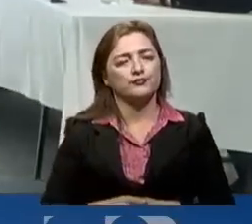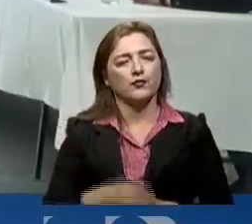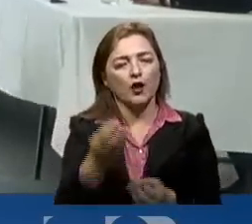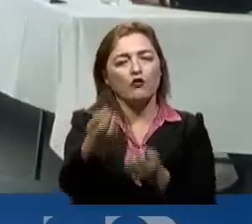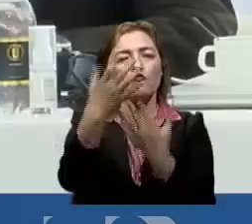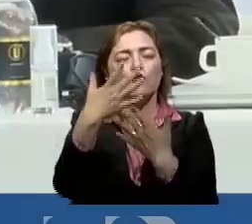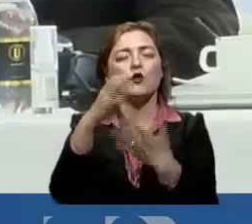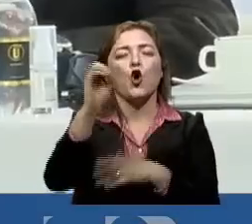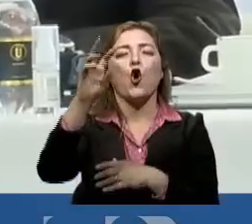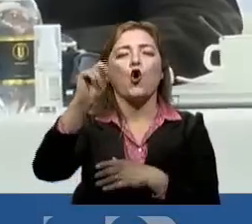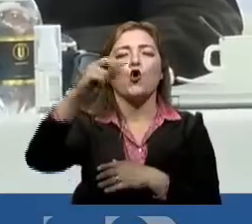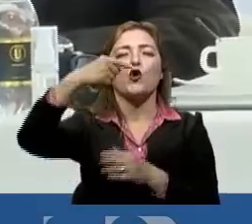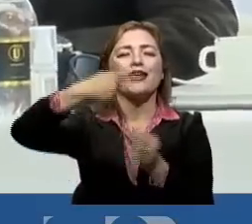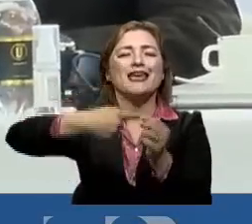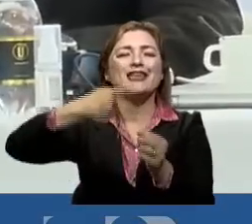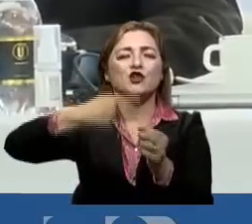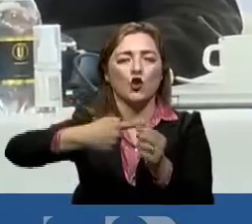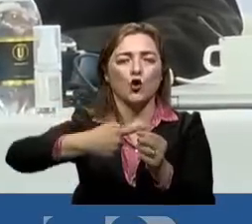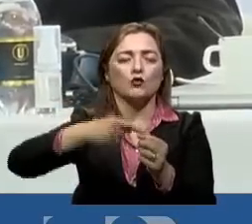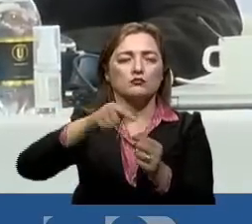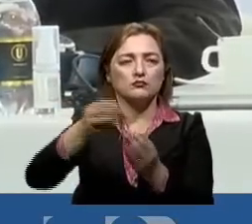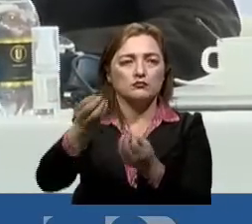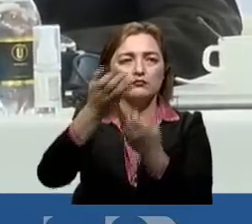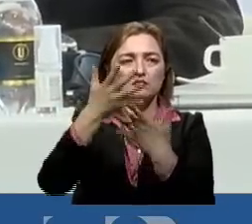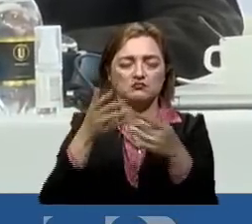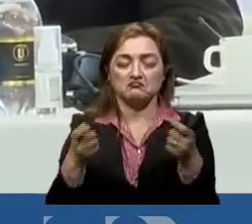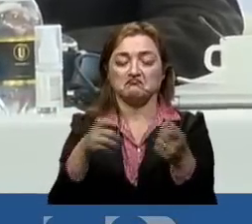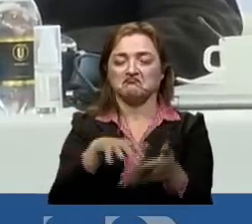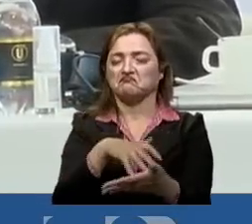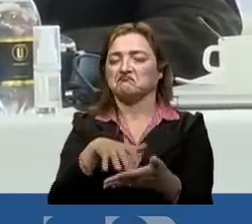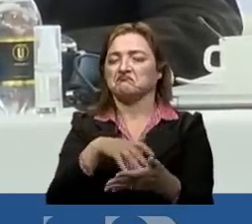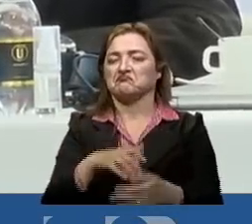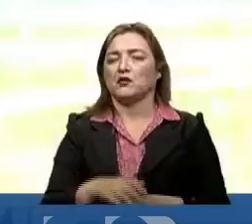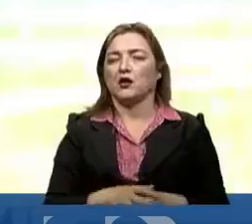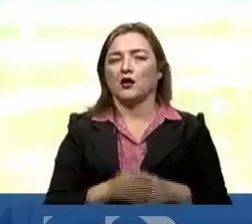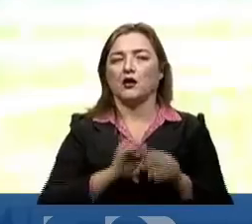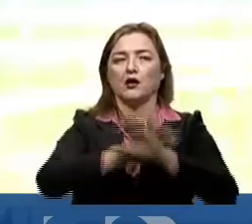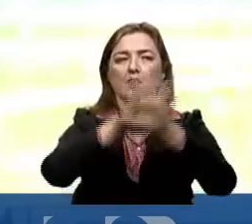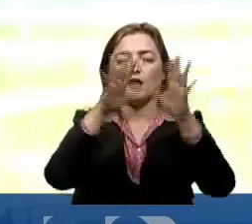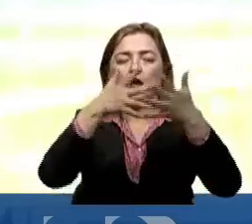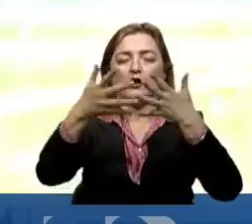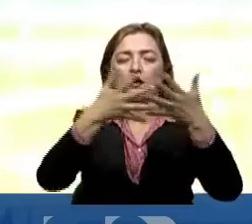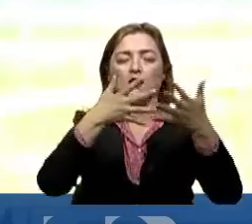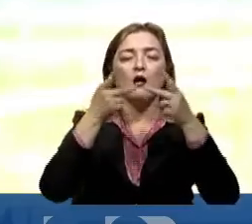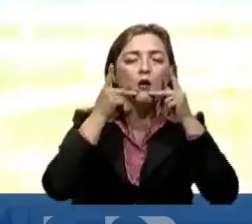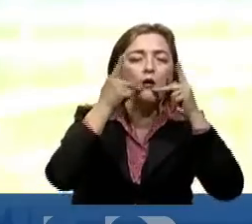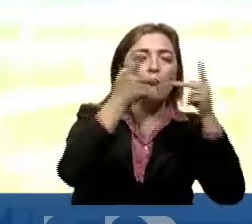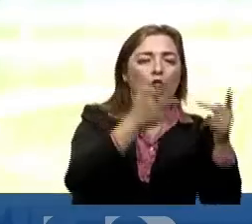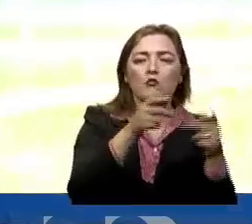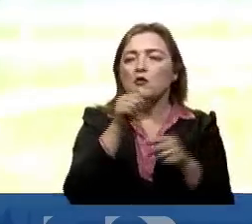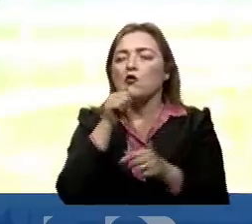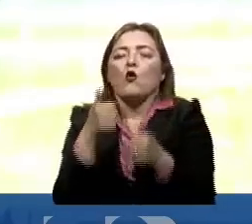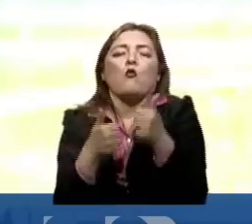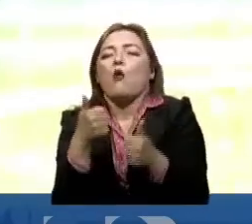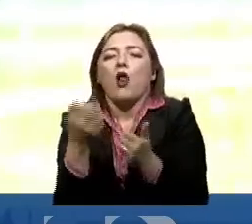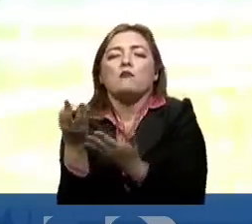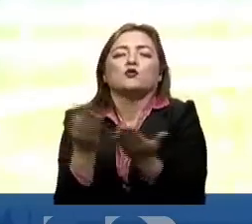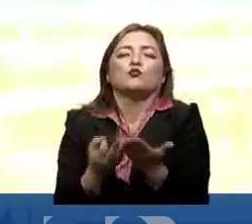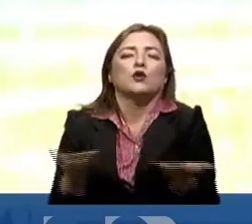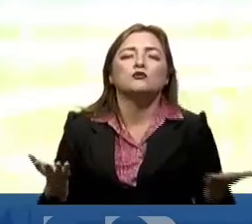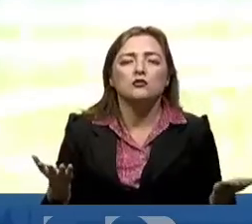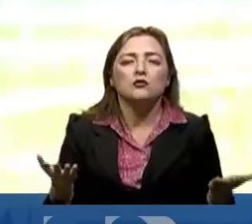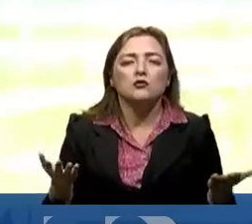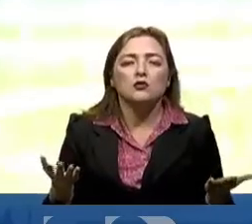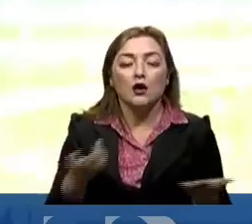de Conquito y exigieron que la entidad transparente el uso de recursos públicos. O son públicos o son privados. Si